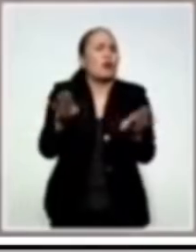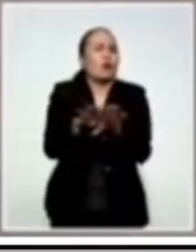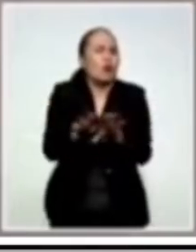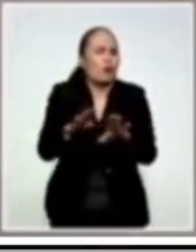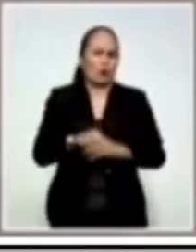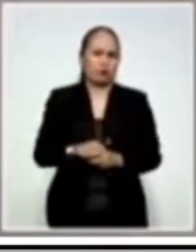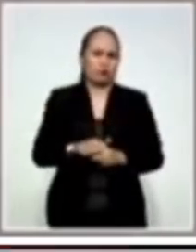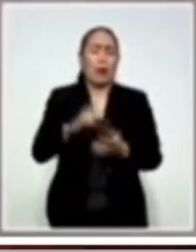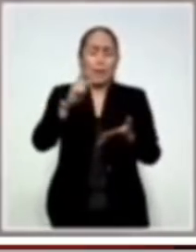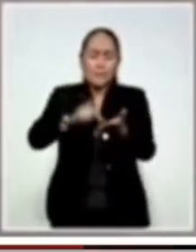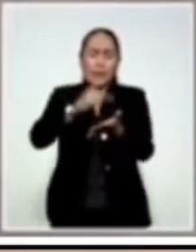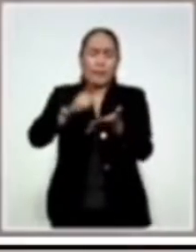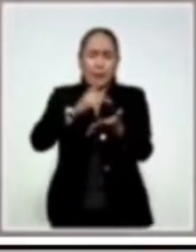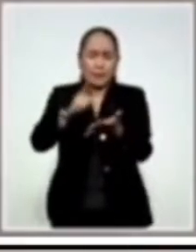7